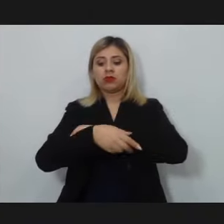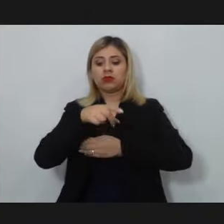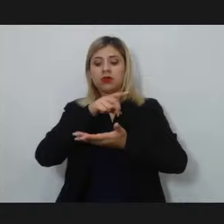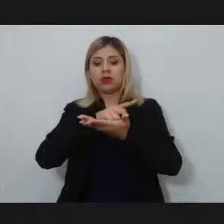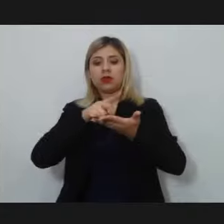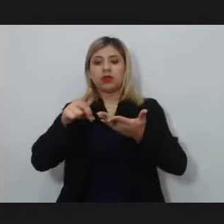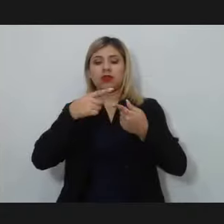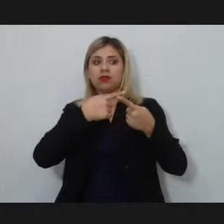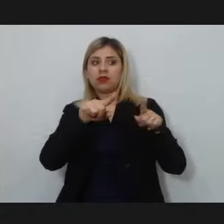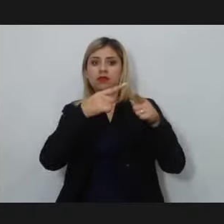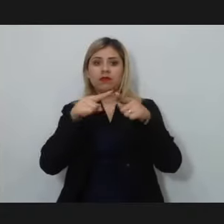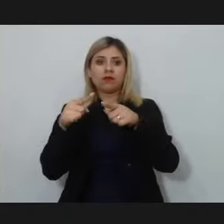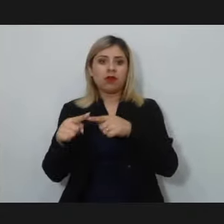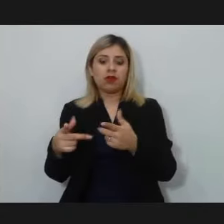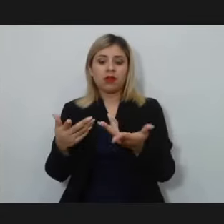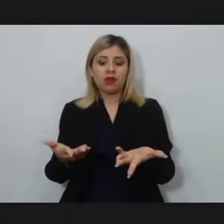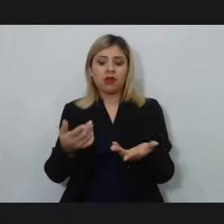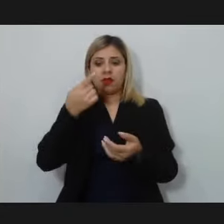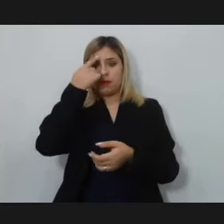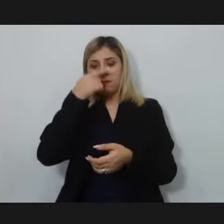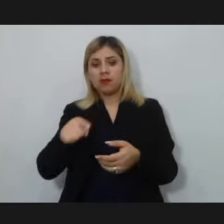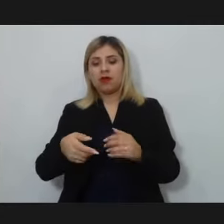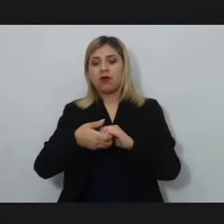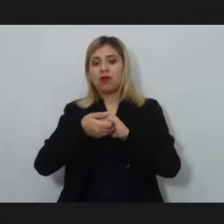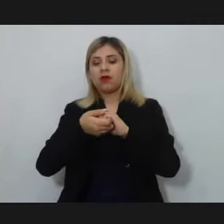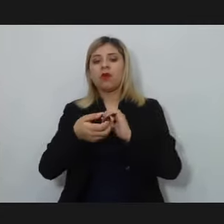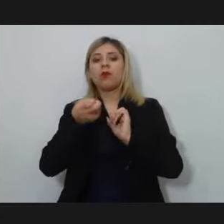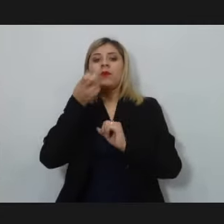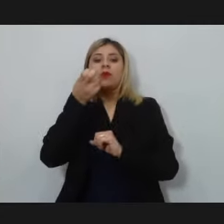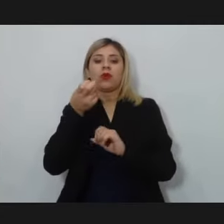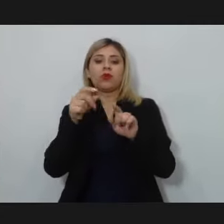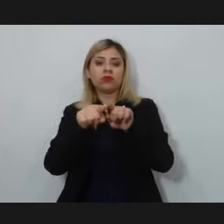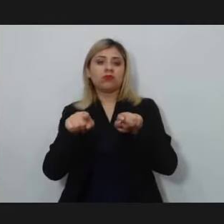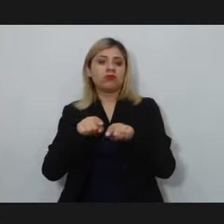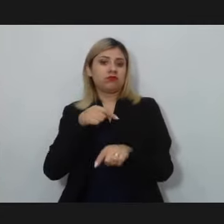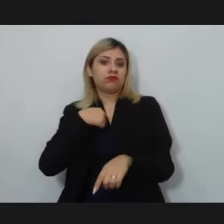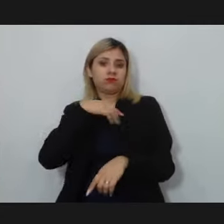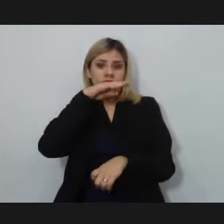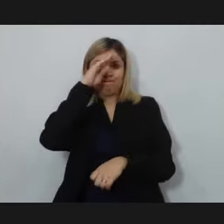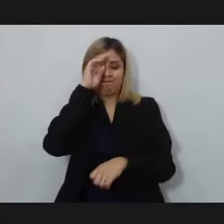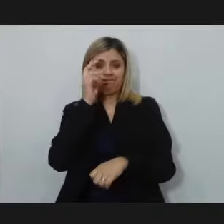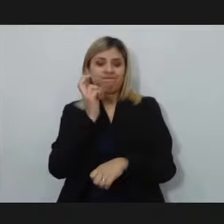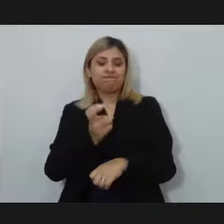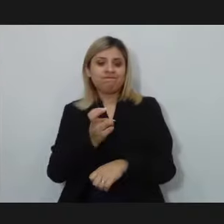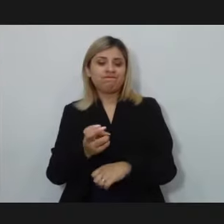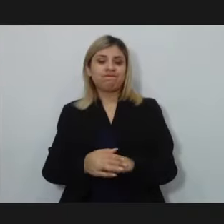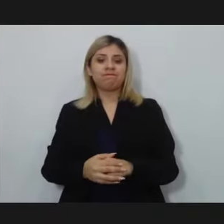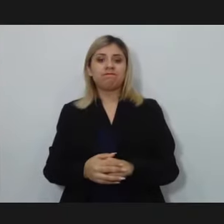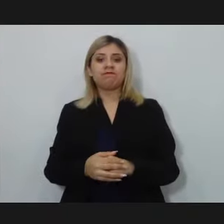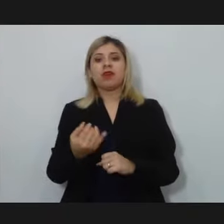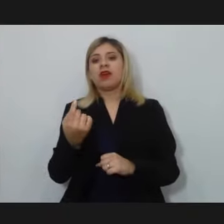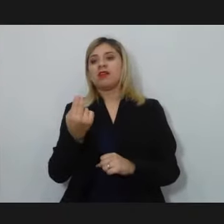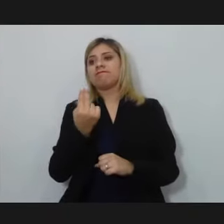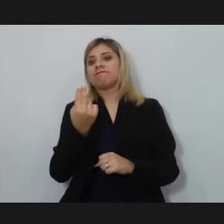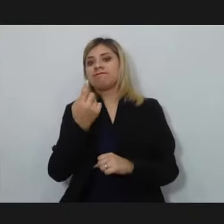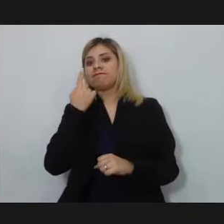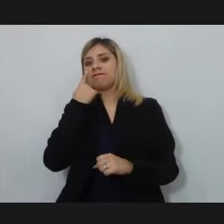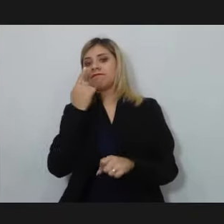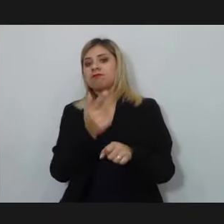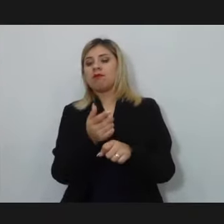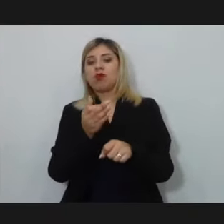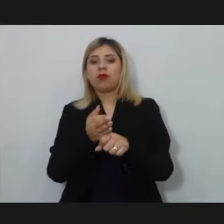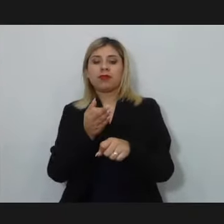deben de asimilar ambos No porque si no sería una disparidad ahí en el reconocimiento de derechos no entonces creo que lo procedente es incluir